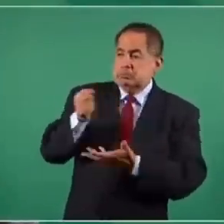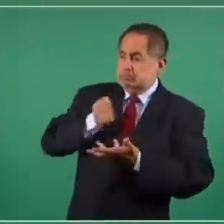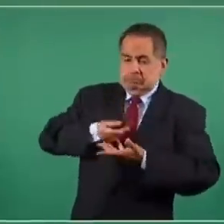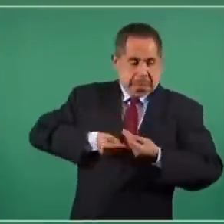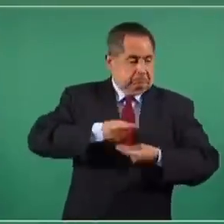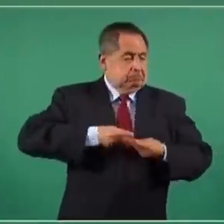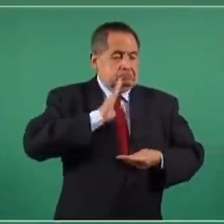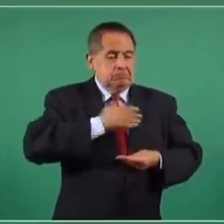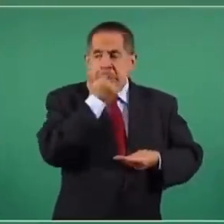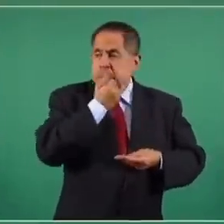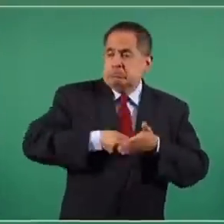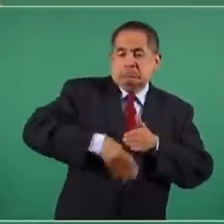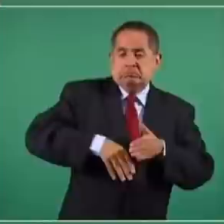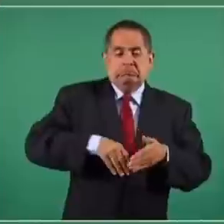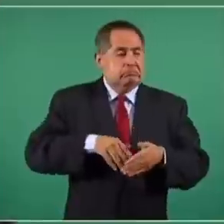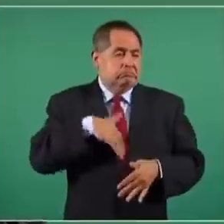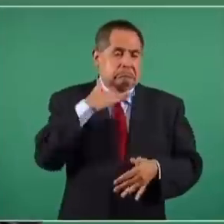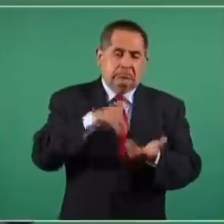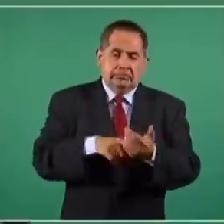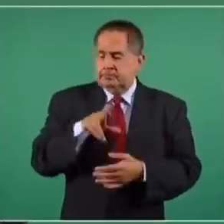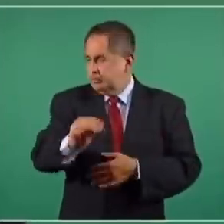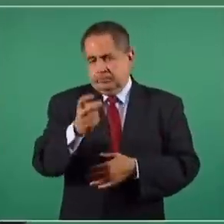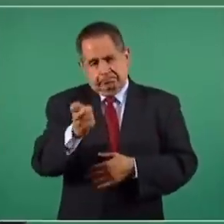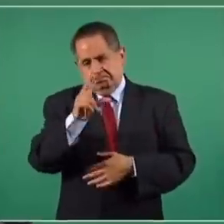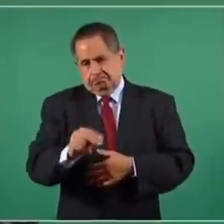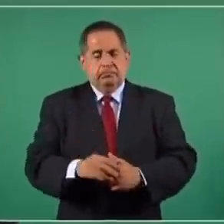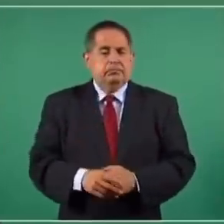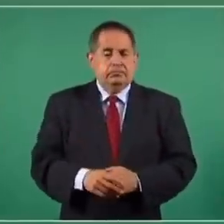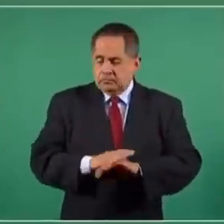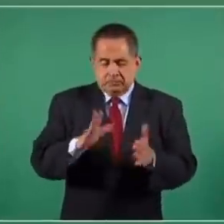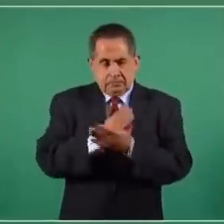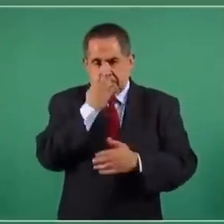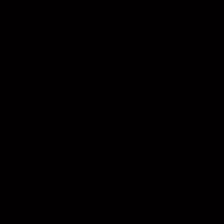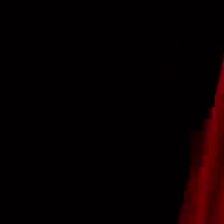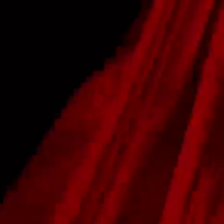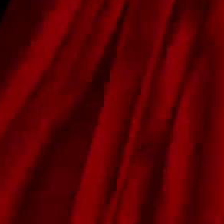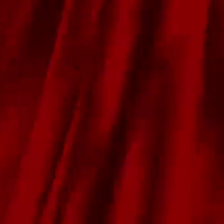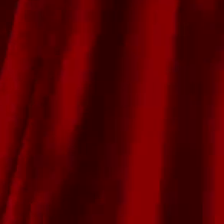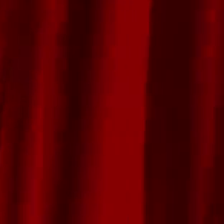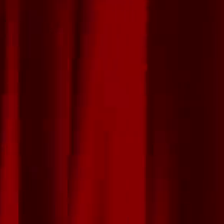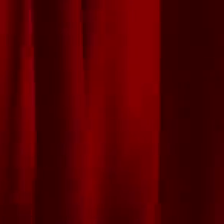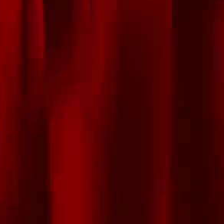el manejo corrupto en las escuelas, en ningún lado.